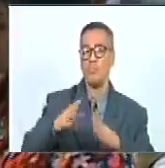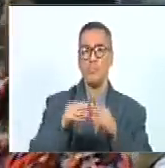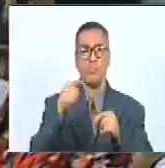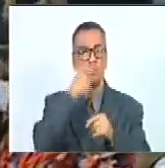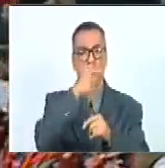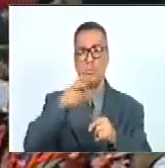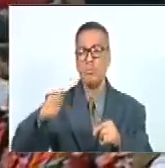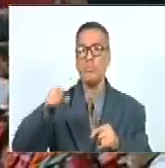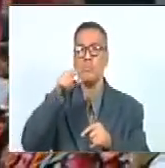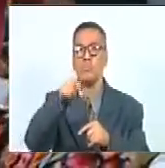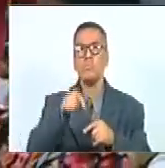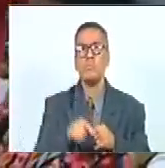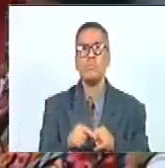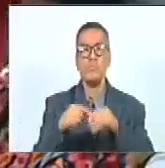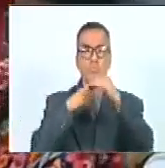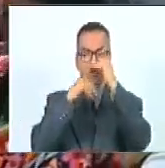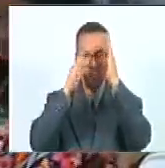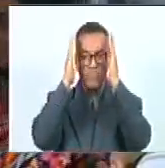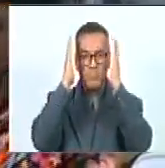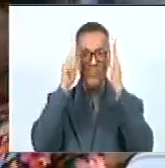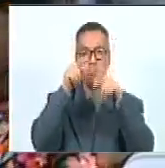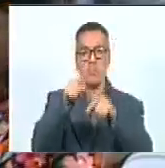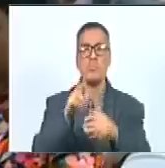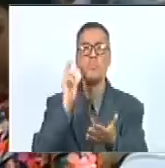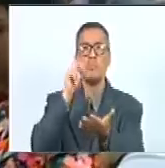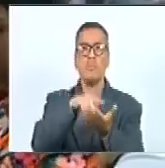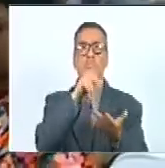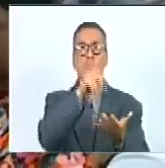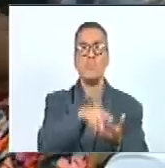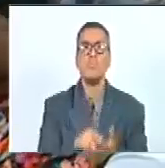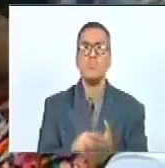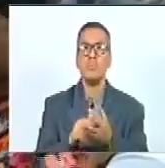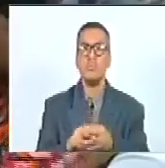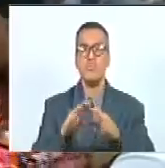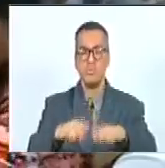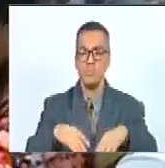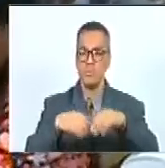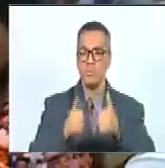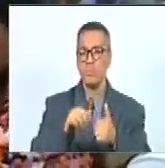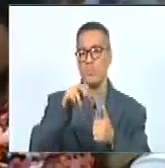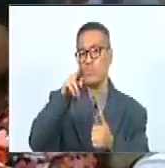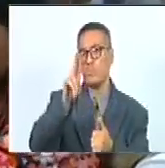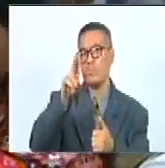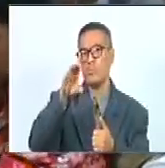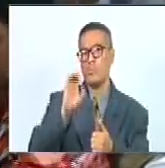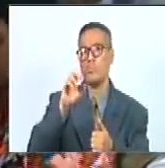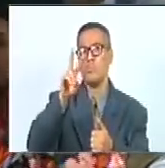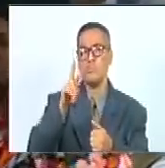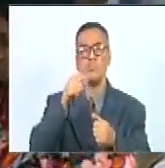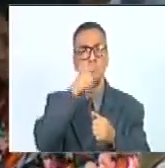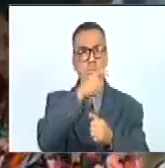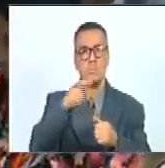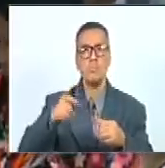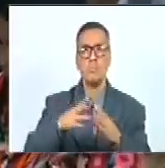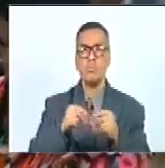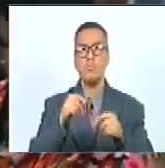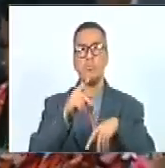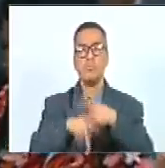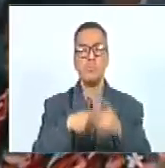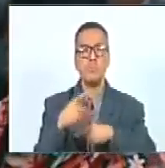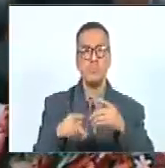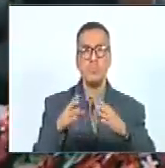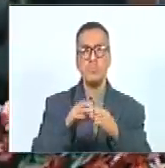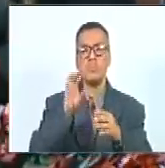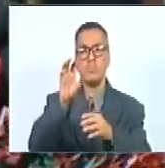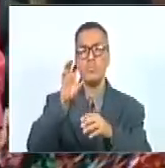población esté pendiente para participar, rescatar la UCV para el pueblo y para el desarrollo de